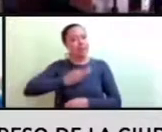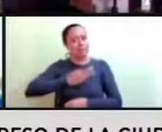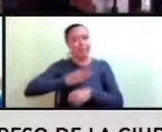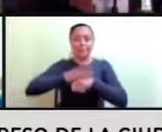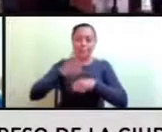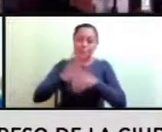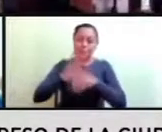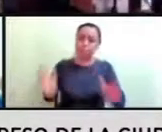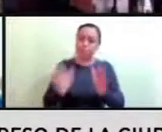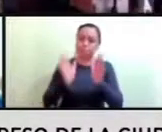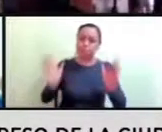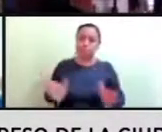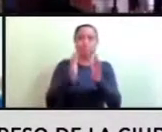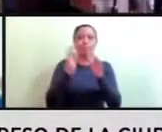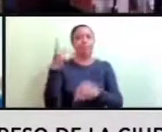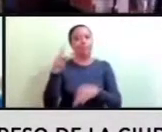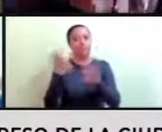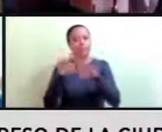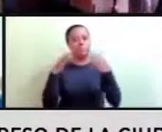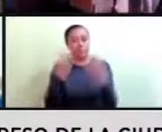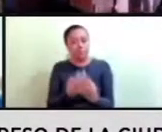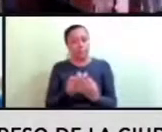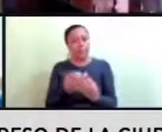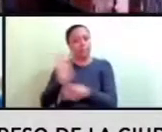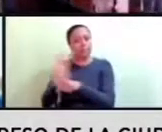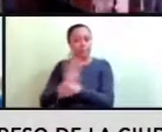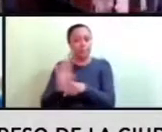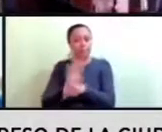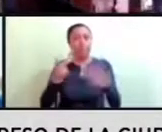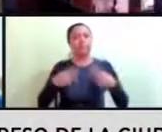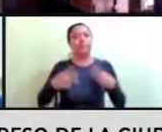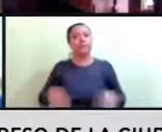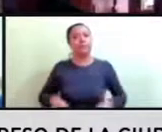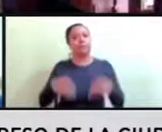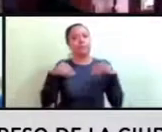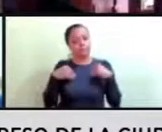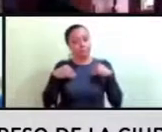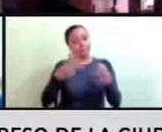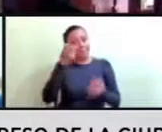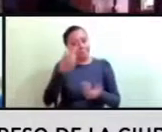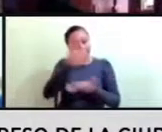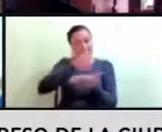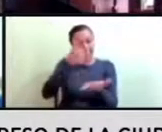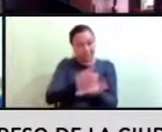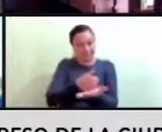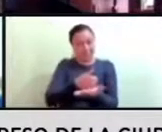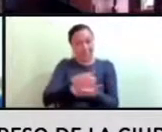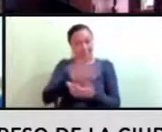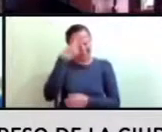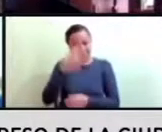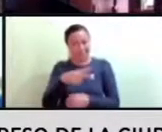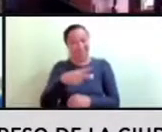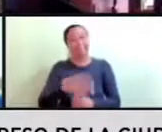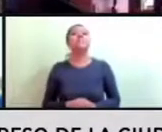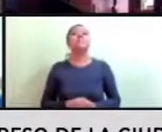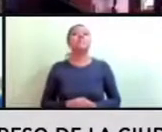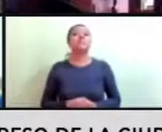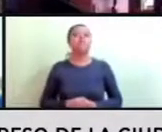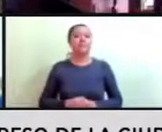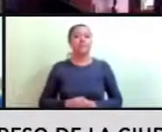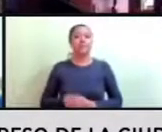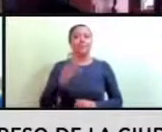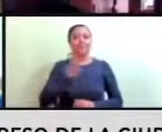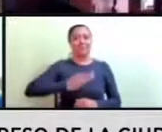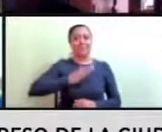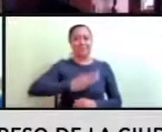su labor en beneficio de las y los habitantes de esta nuestra ciudad capital. Enhorabuena y muchas felicidades.